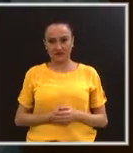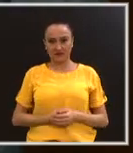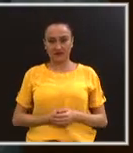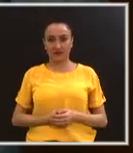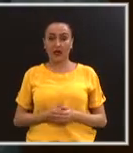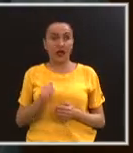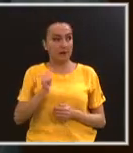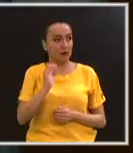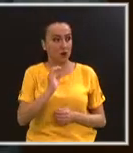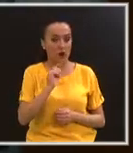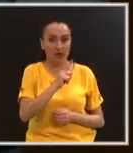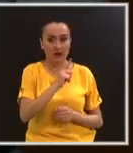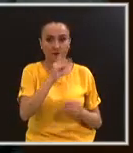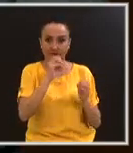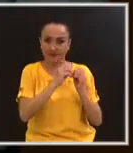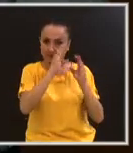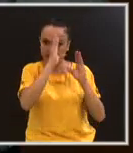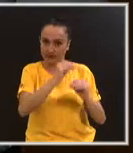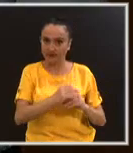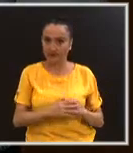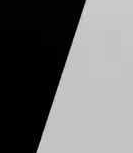Alberto cuadra nos